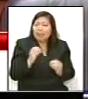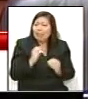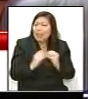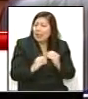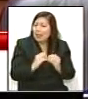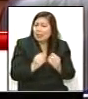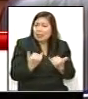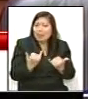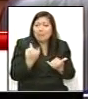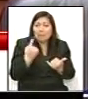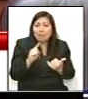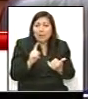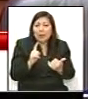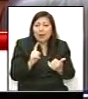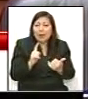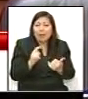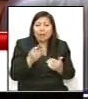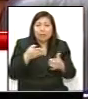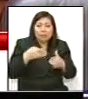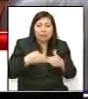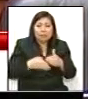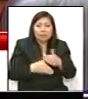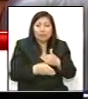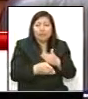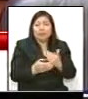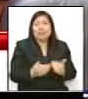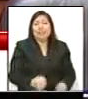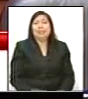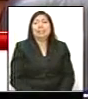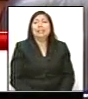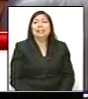significa para el porvenir de las ciudades.